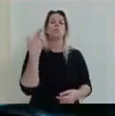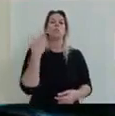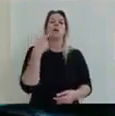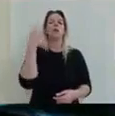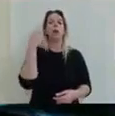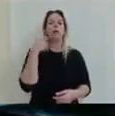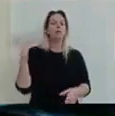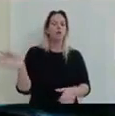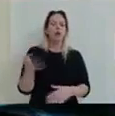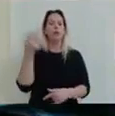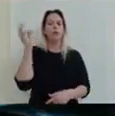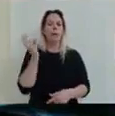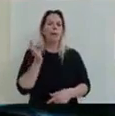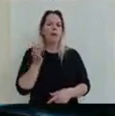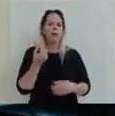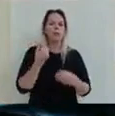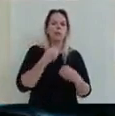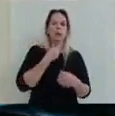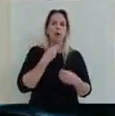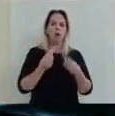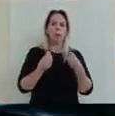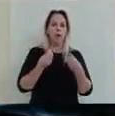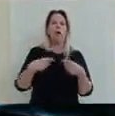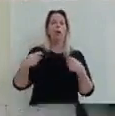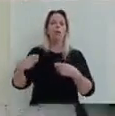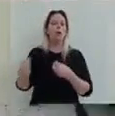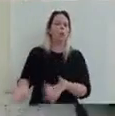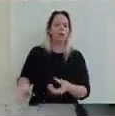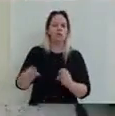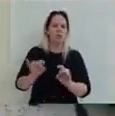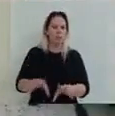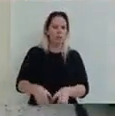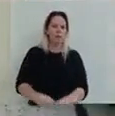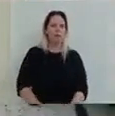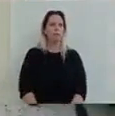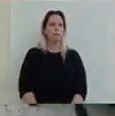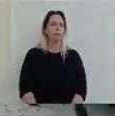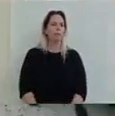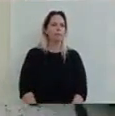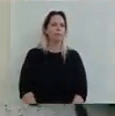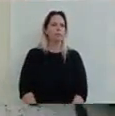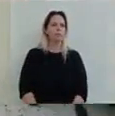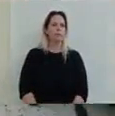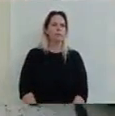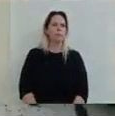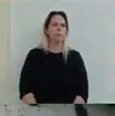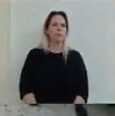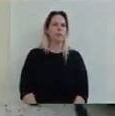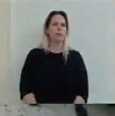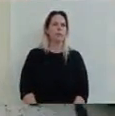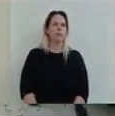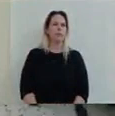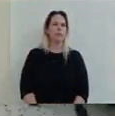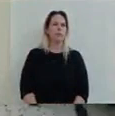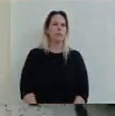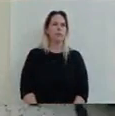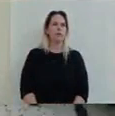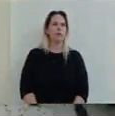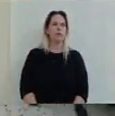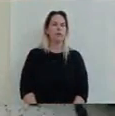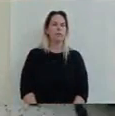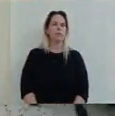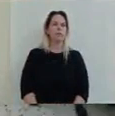se recibió. Eso nada más. Concejala Escúa. Muchas gracias, señora presidenta. Sí,